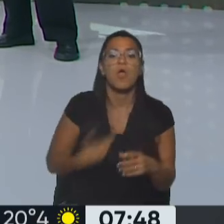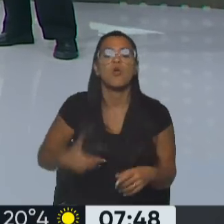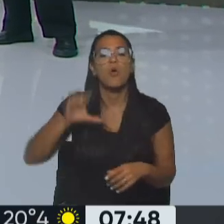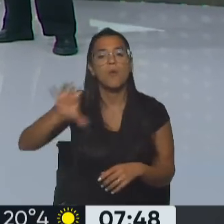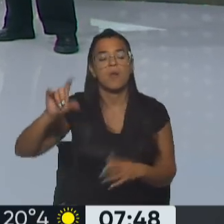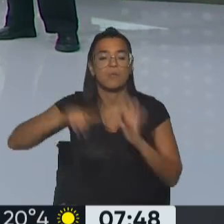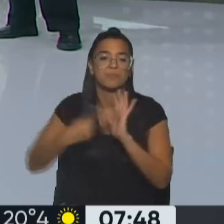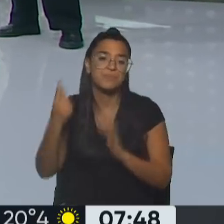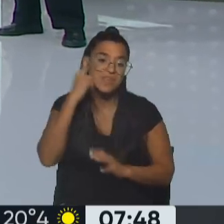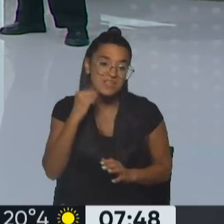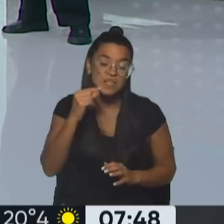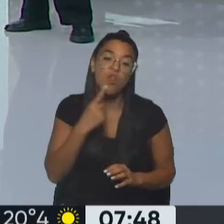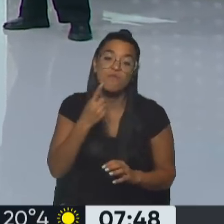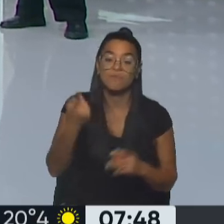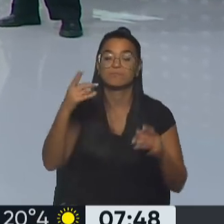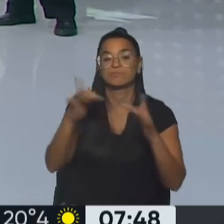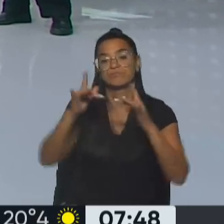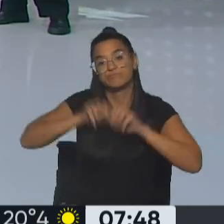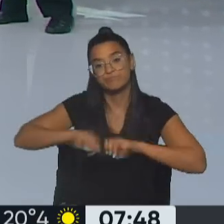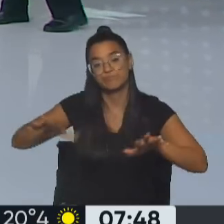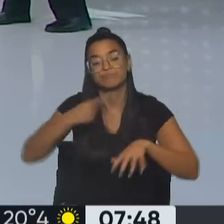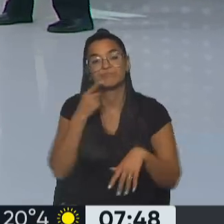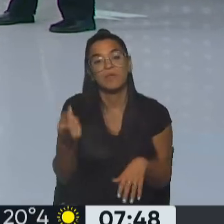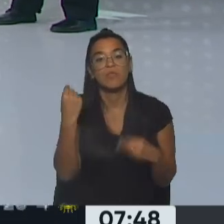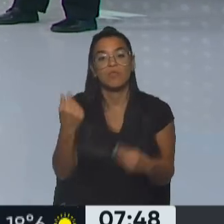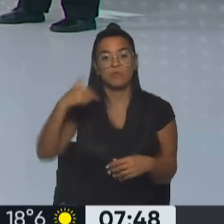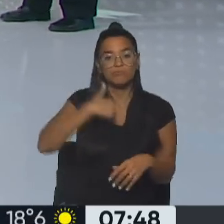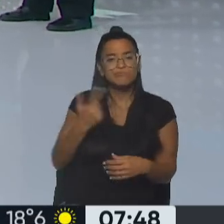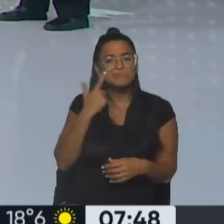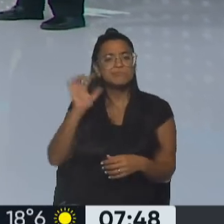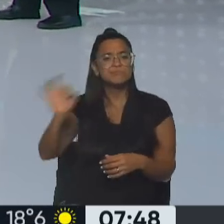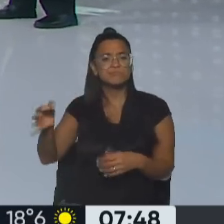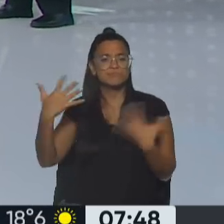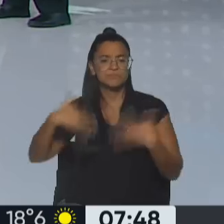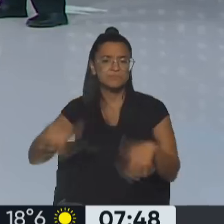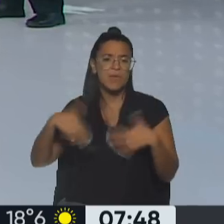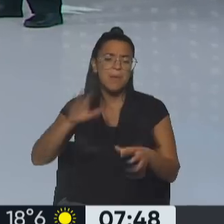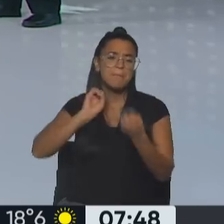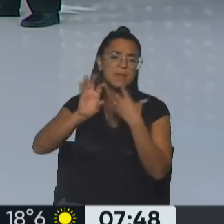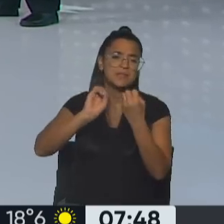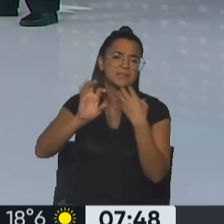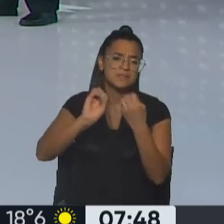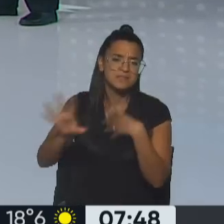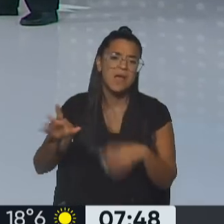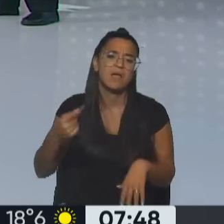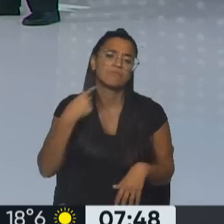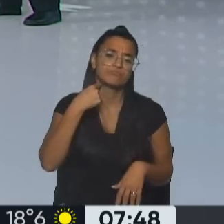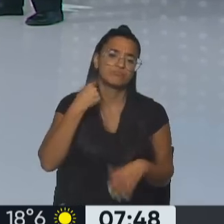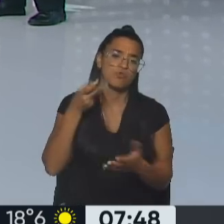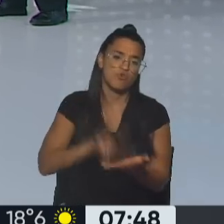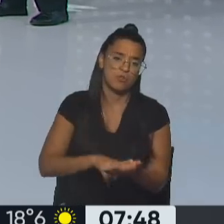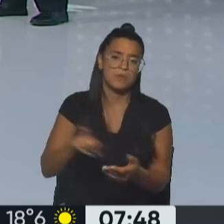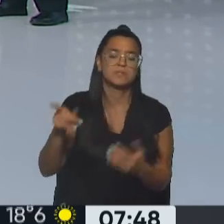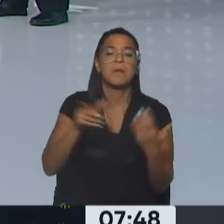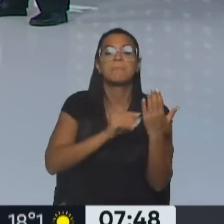de Buenos Aires, Axel Kicillof, que a través de sus redes sociales indicó: acabo de conocer los obscenos mensajes que se filtraron nuevamente